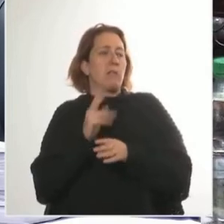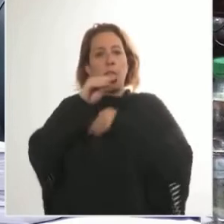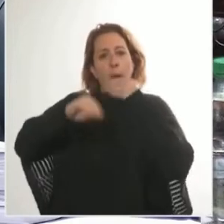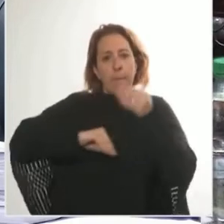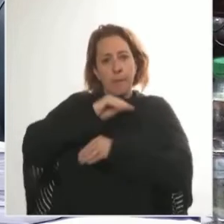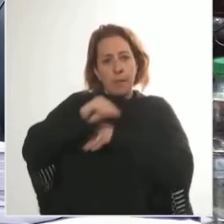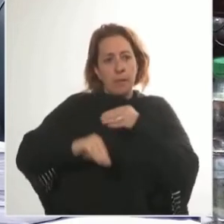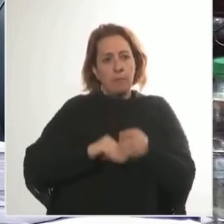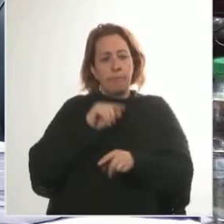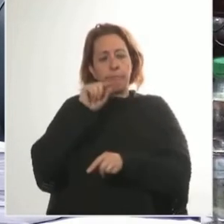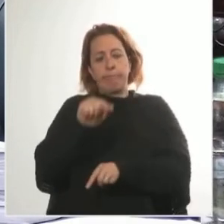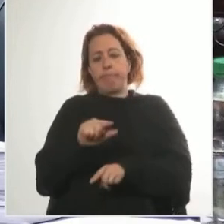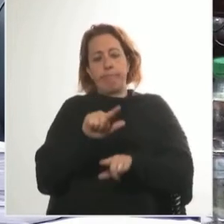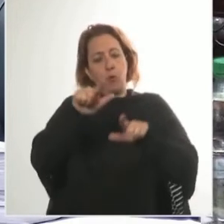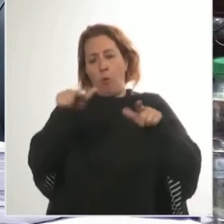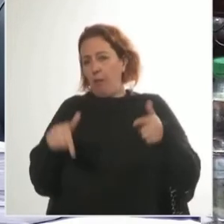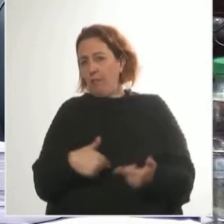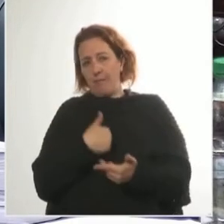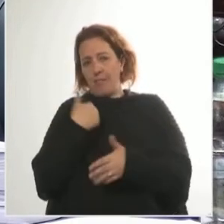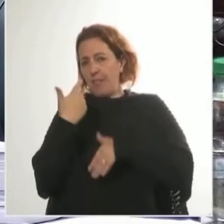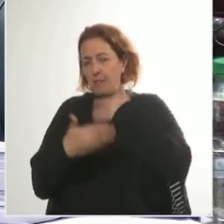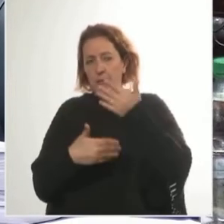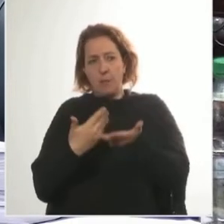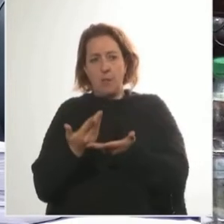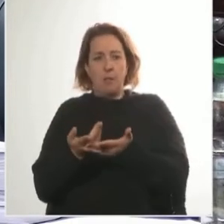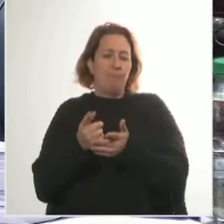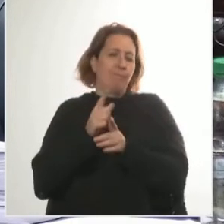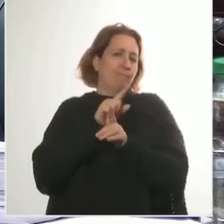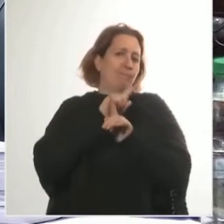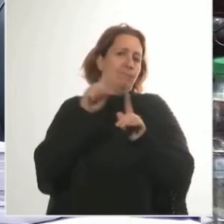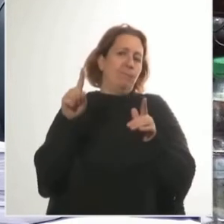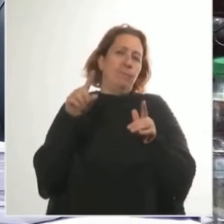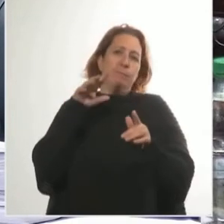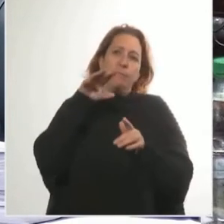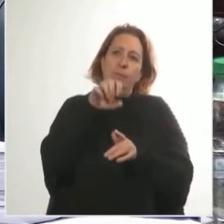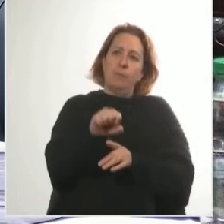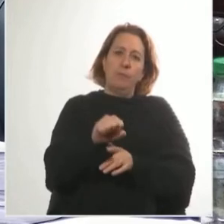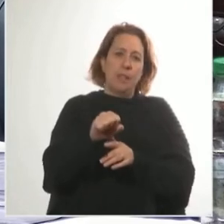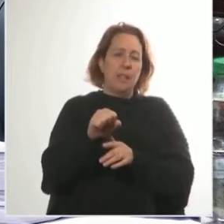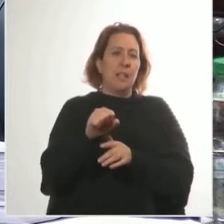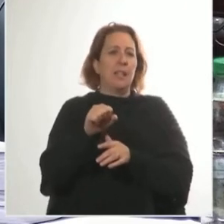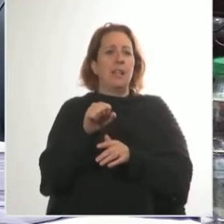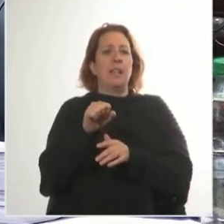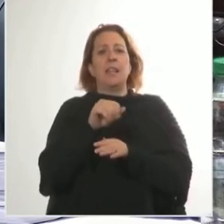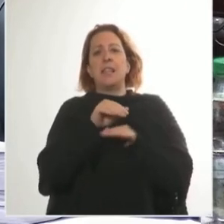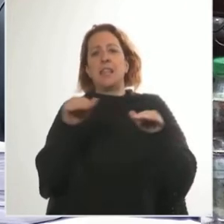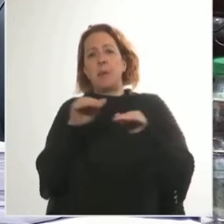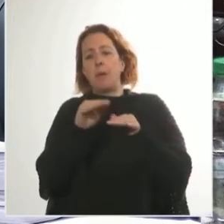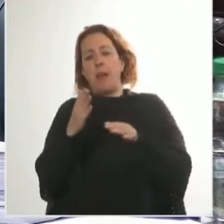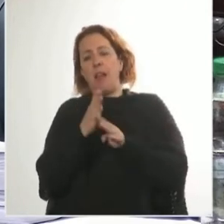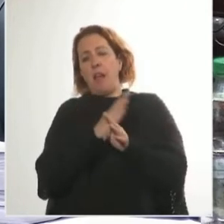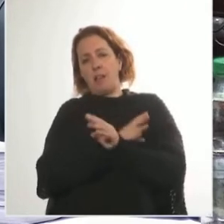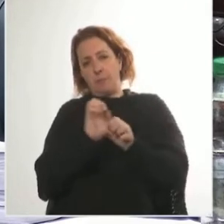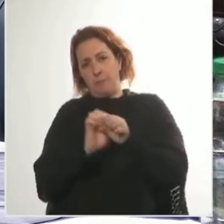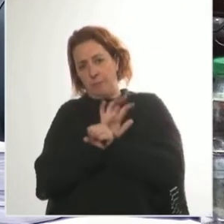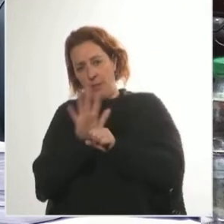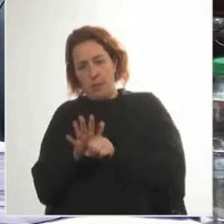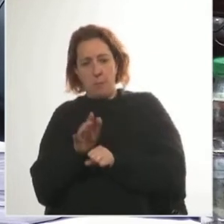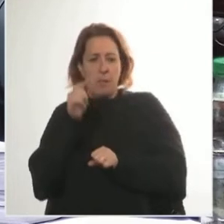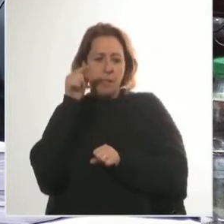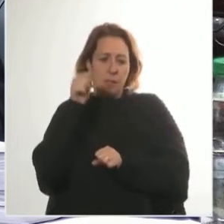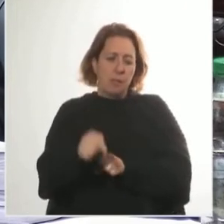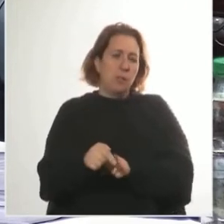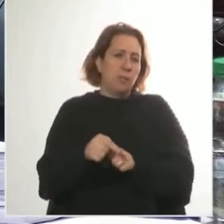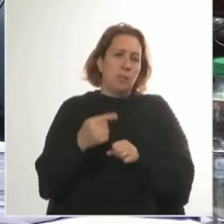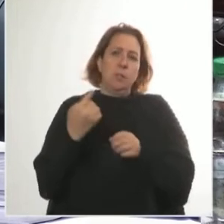no tienen ese dinamismo, no han llegado aún siquiera a los niveles prepandemia. Y eso no es casual, porque